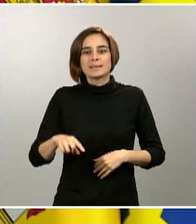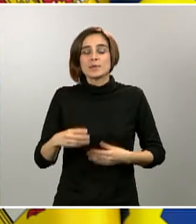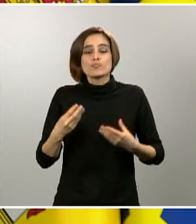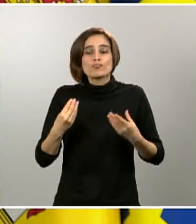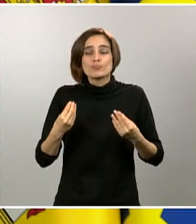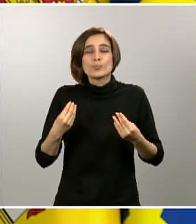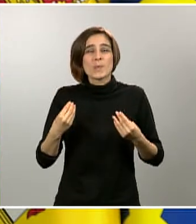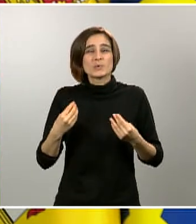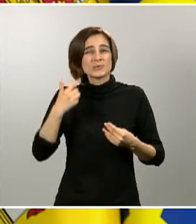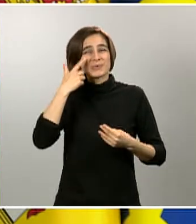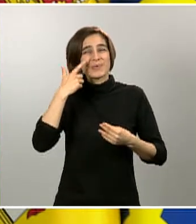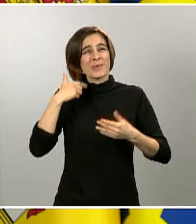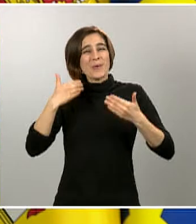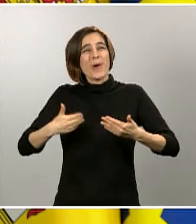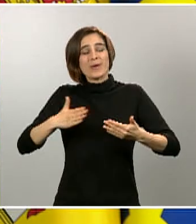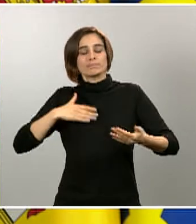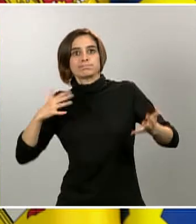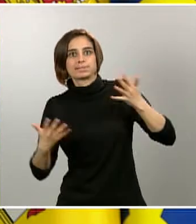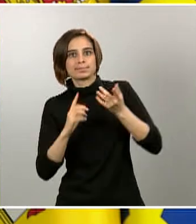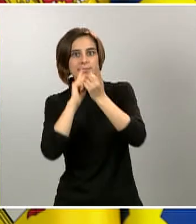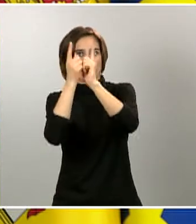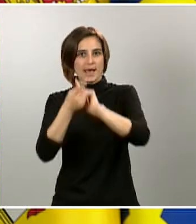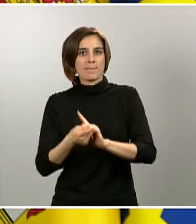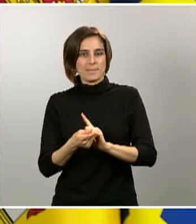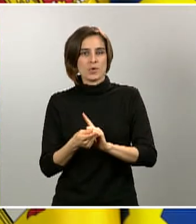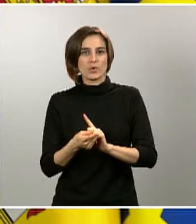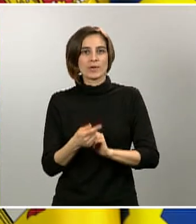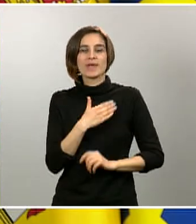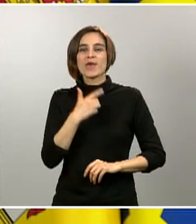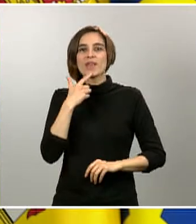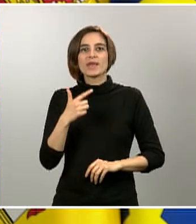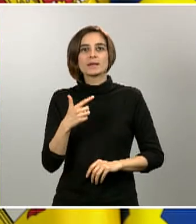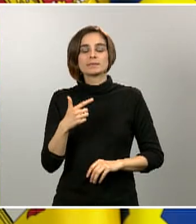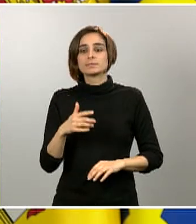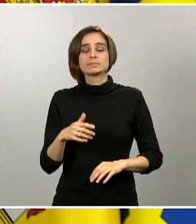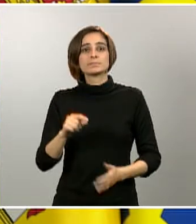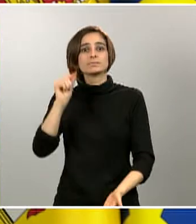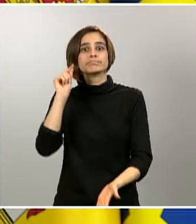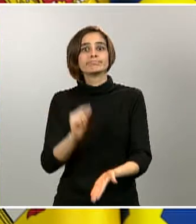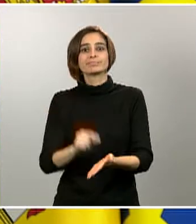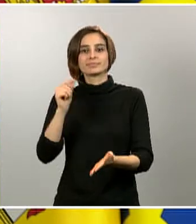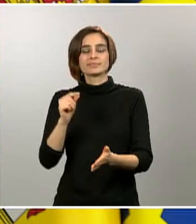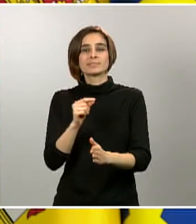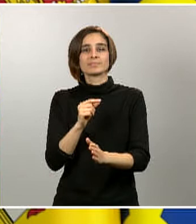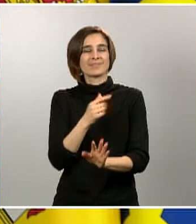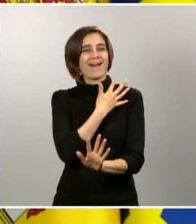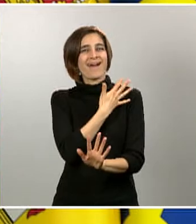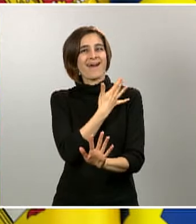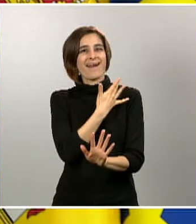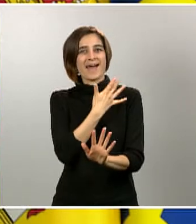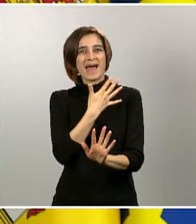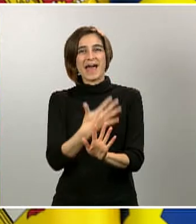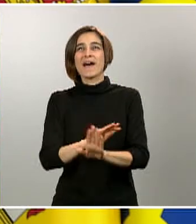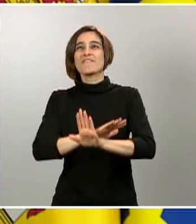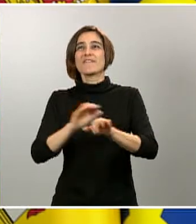cotidianidad y también lo que vamos a ver no va a ser un punto y final a una determinada situación que tenemos hoy, va a ser un